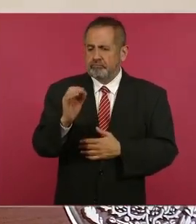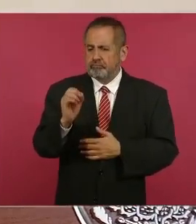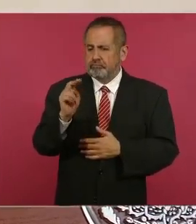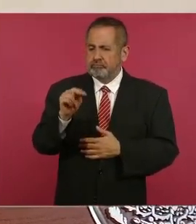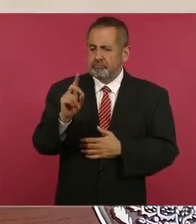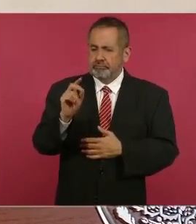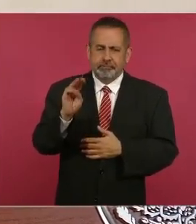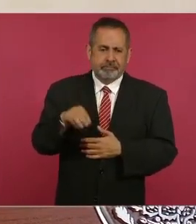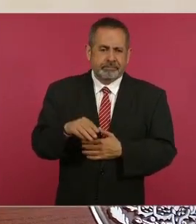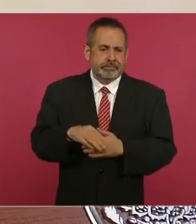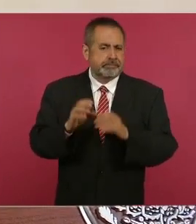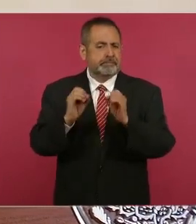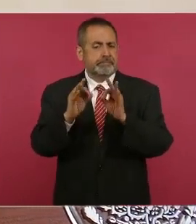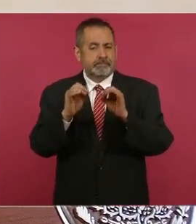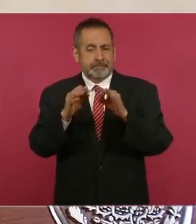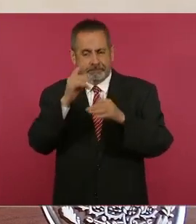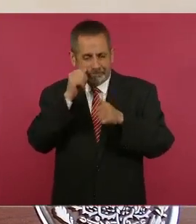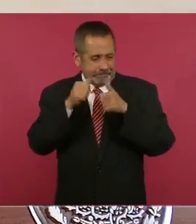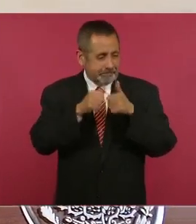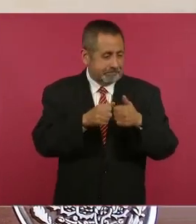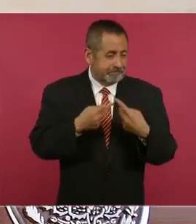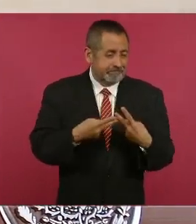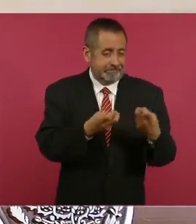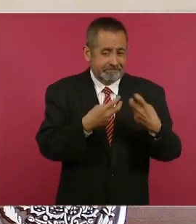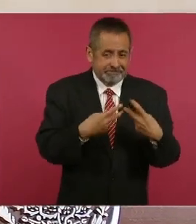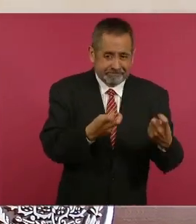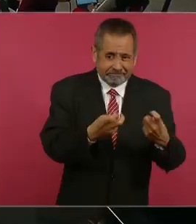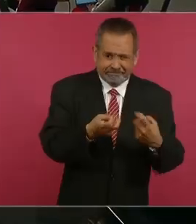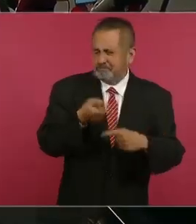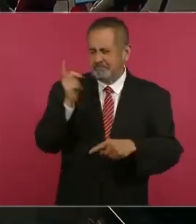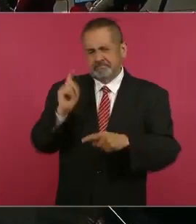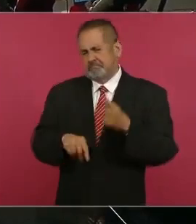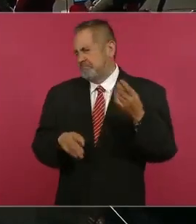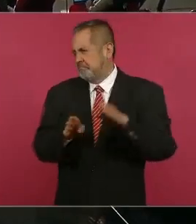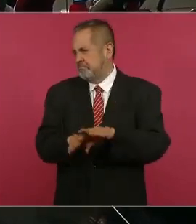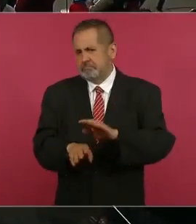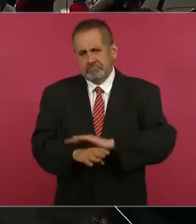esta oficina para la tranza,